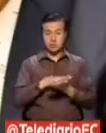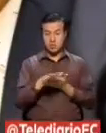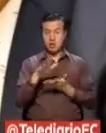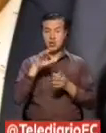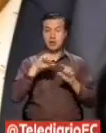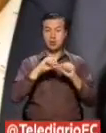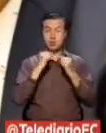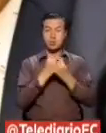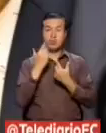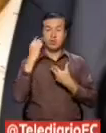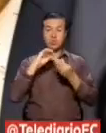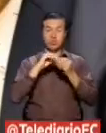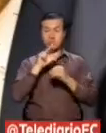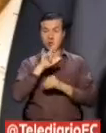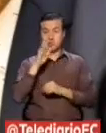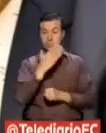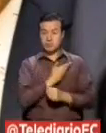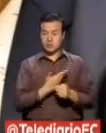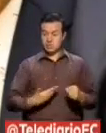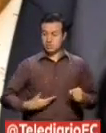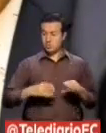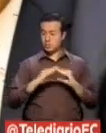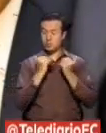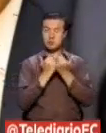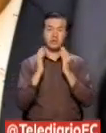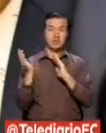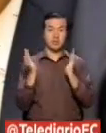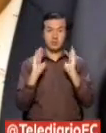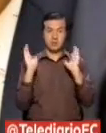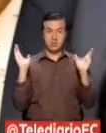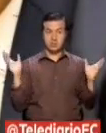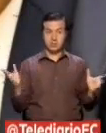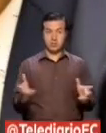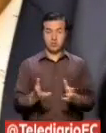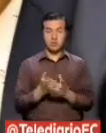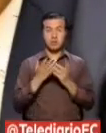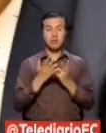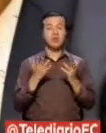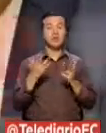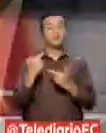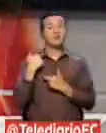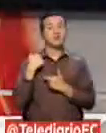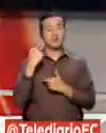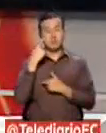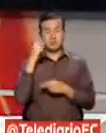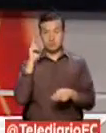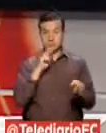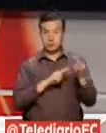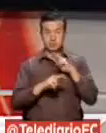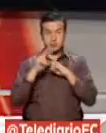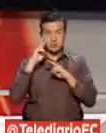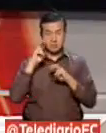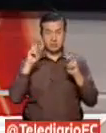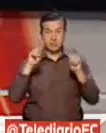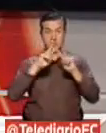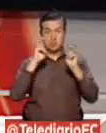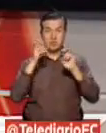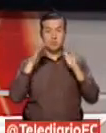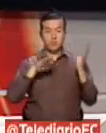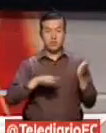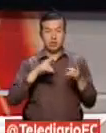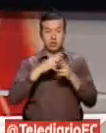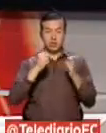País, presidente de la Comisión Ocasional Multipartidista, encargada de analizar e investigar el caso de la muerte